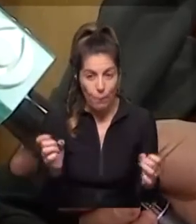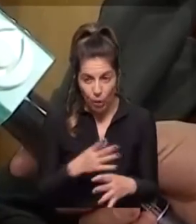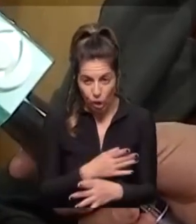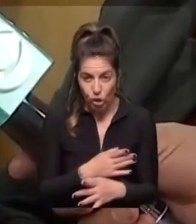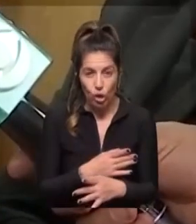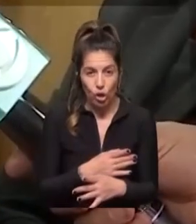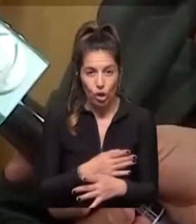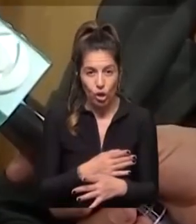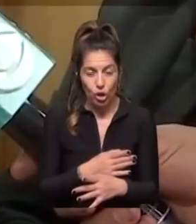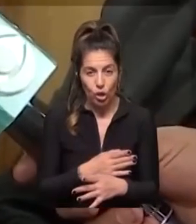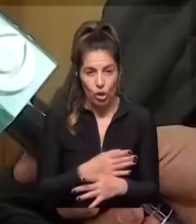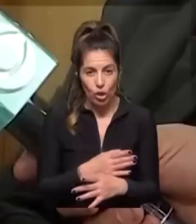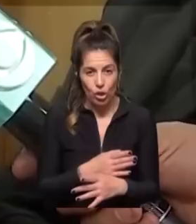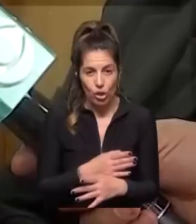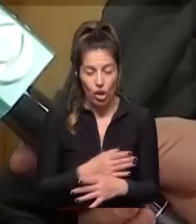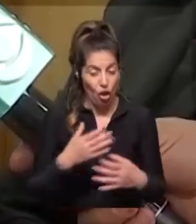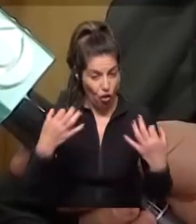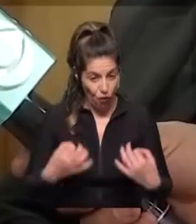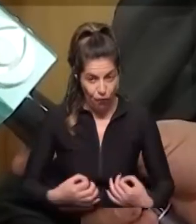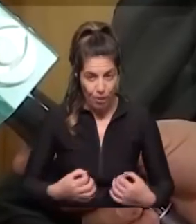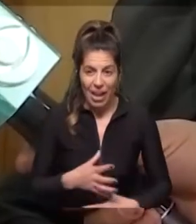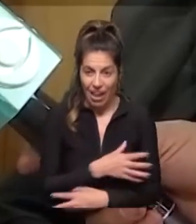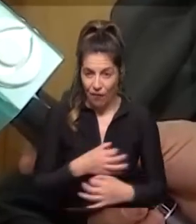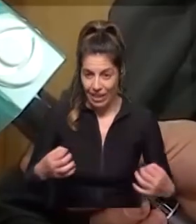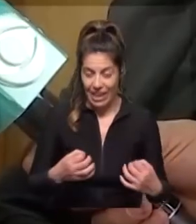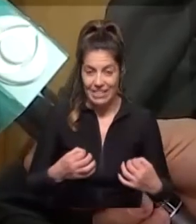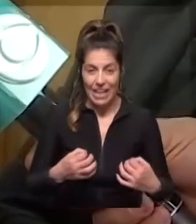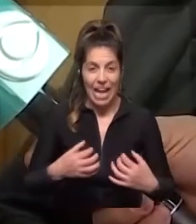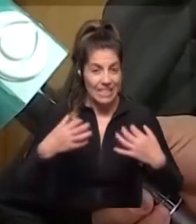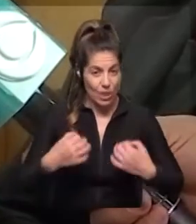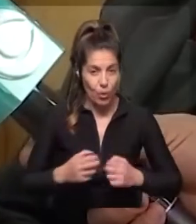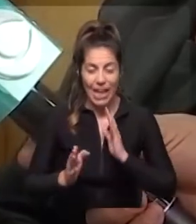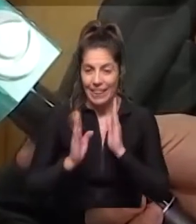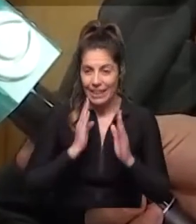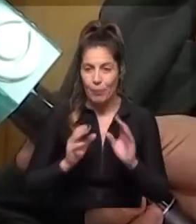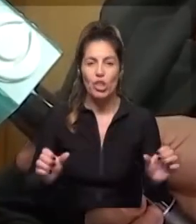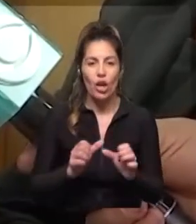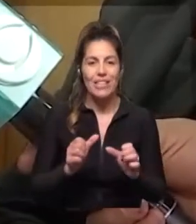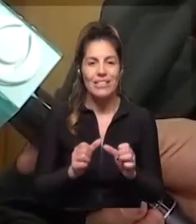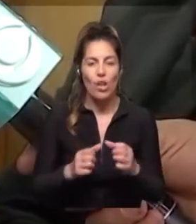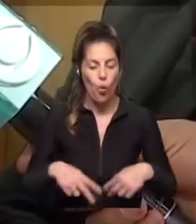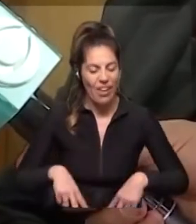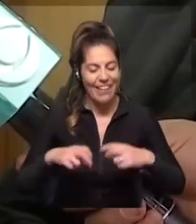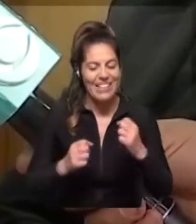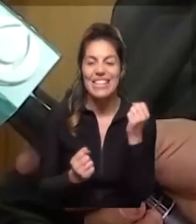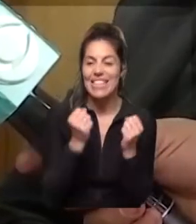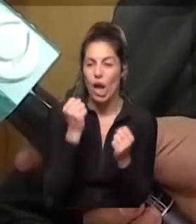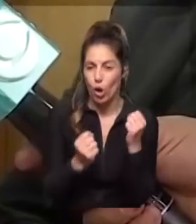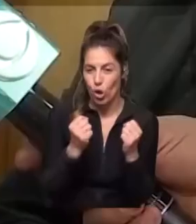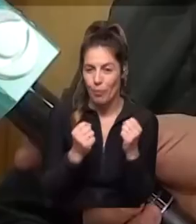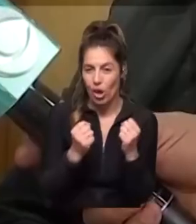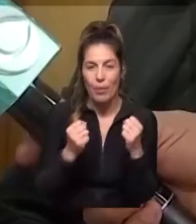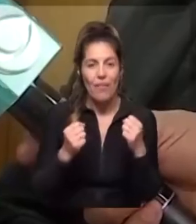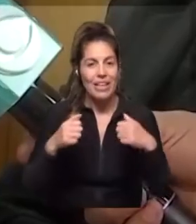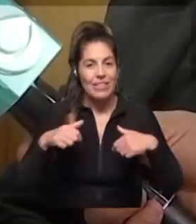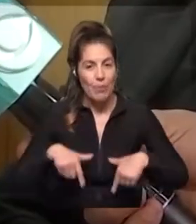nos confirme la eficacia y la seguridad del tratamiento hay que hacer un estudio económico para ver si el Ministerio de